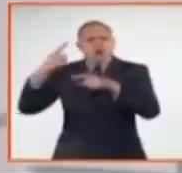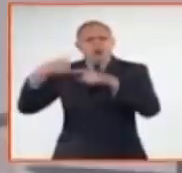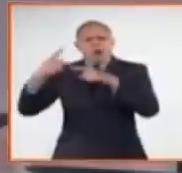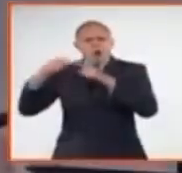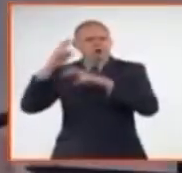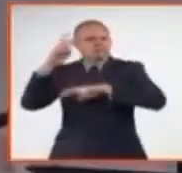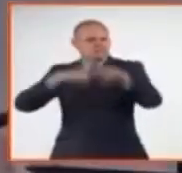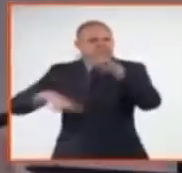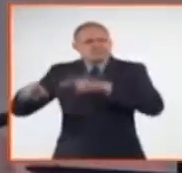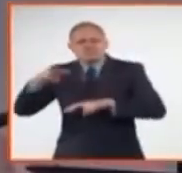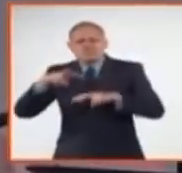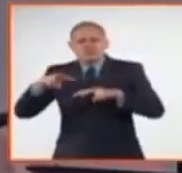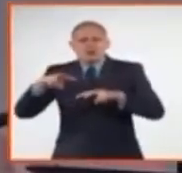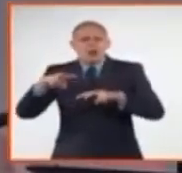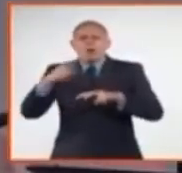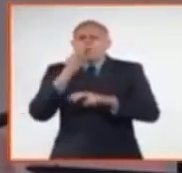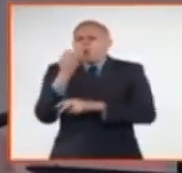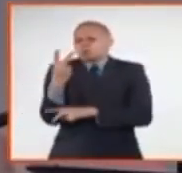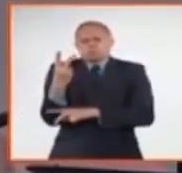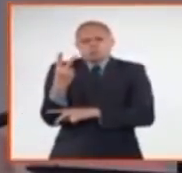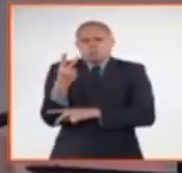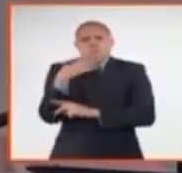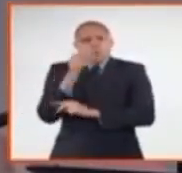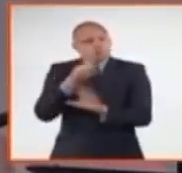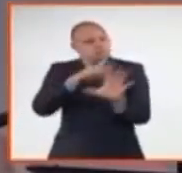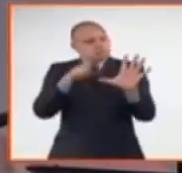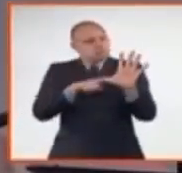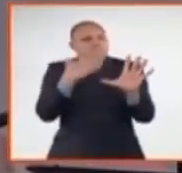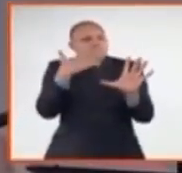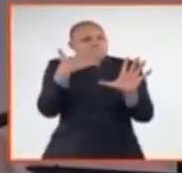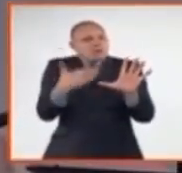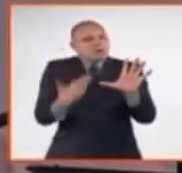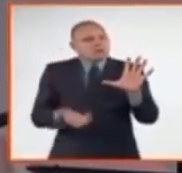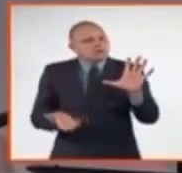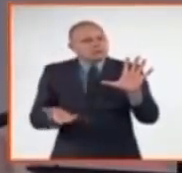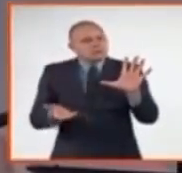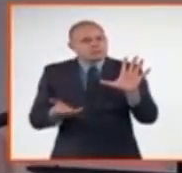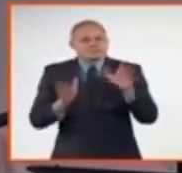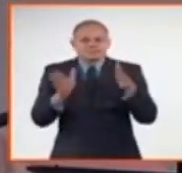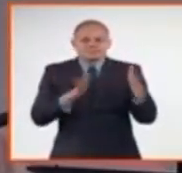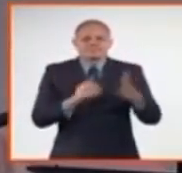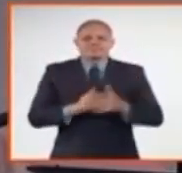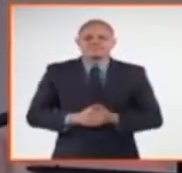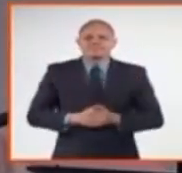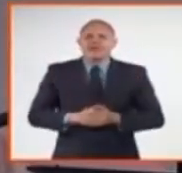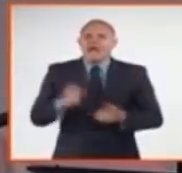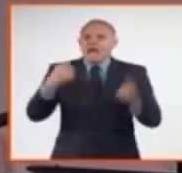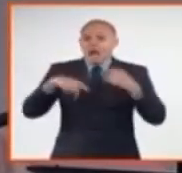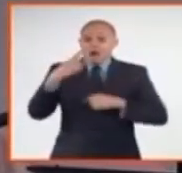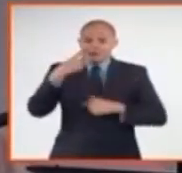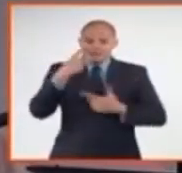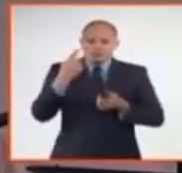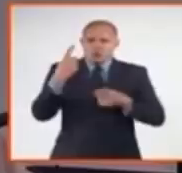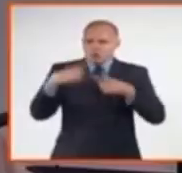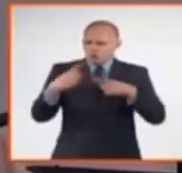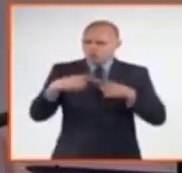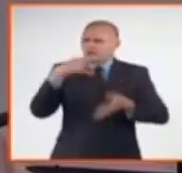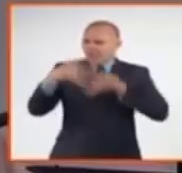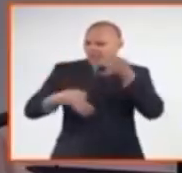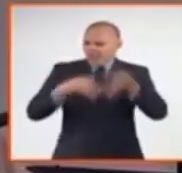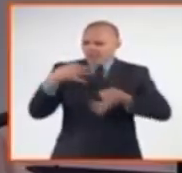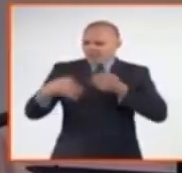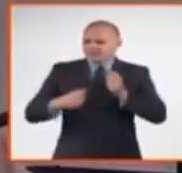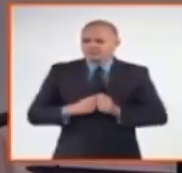esta lámina que yo les pongo a continuación resume un poco y también da luz sobre conceptos que hemos estado